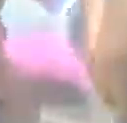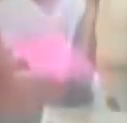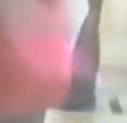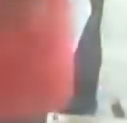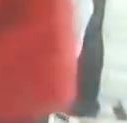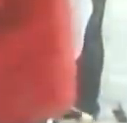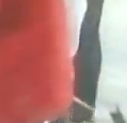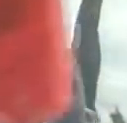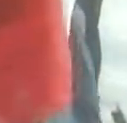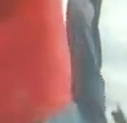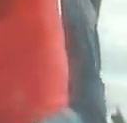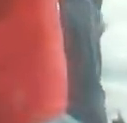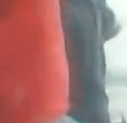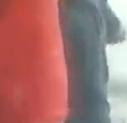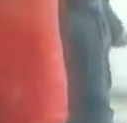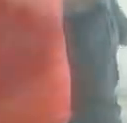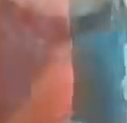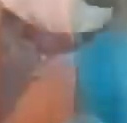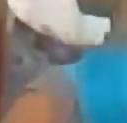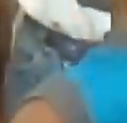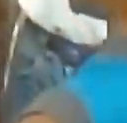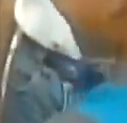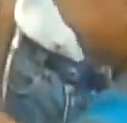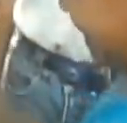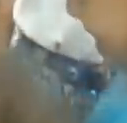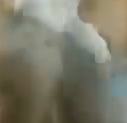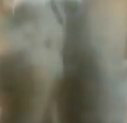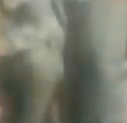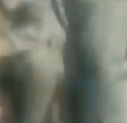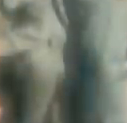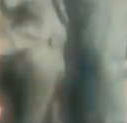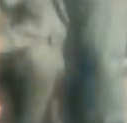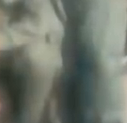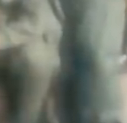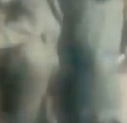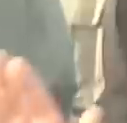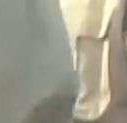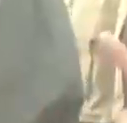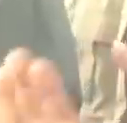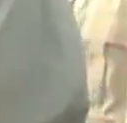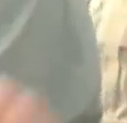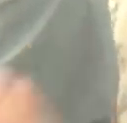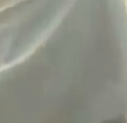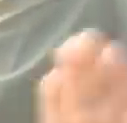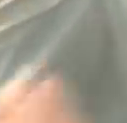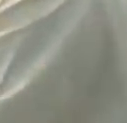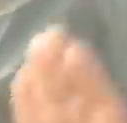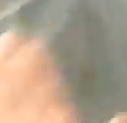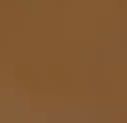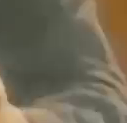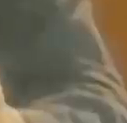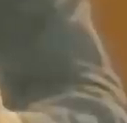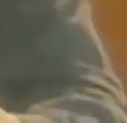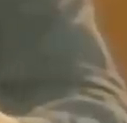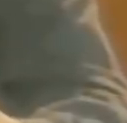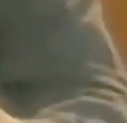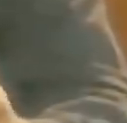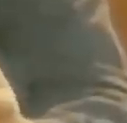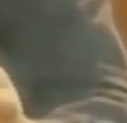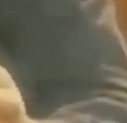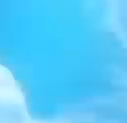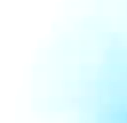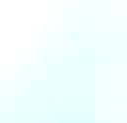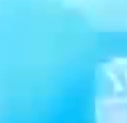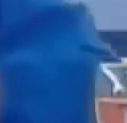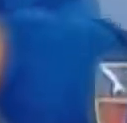del Carioca, y viene a unirse con su hermano, el soldado venezolano. Una